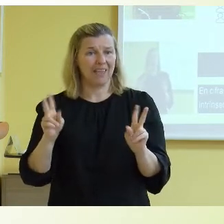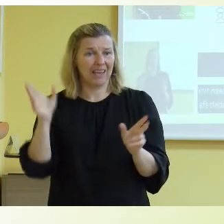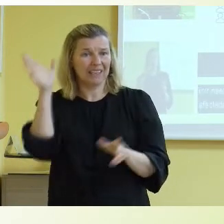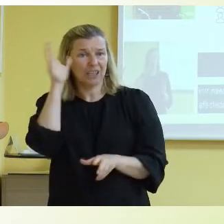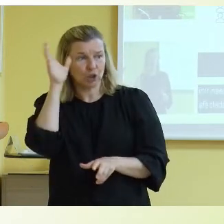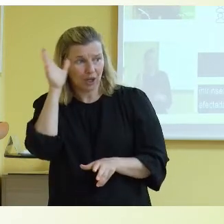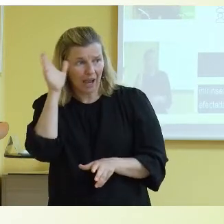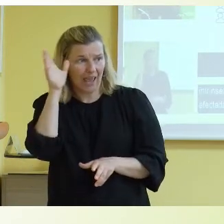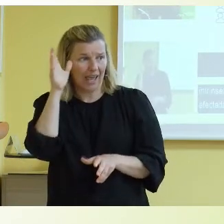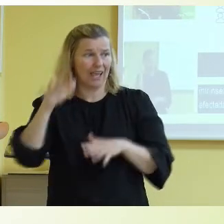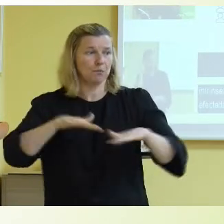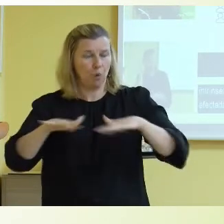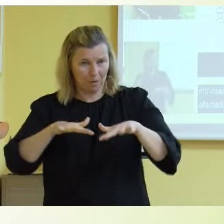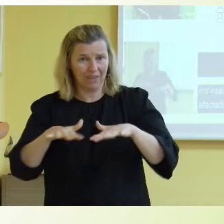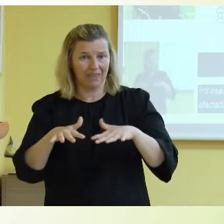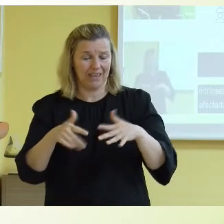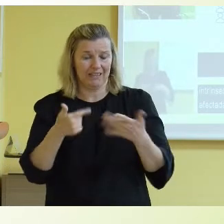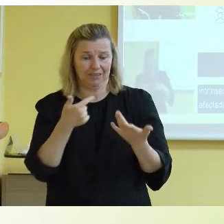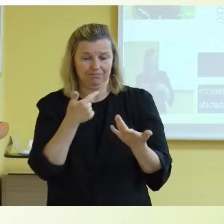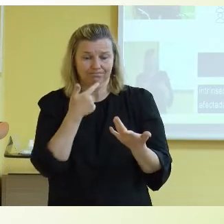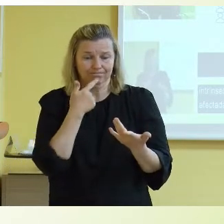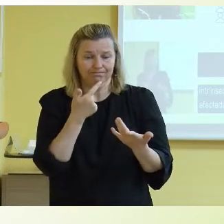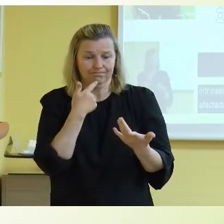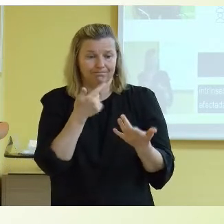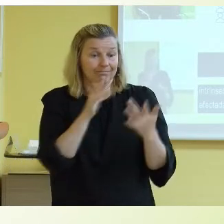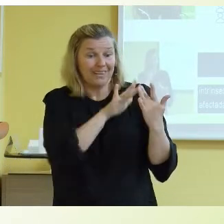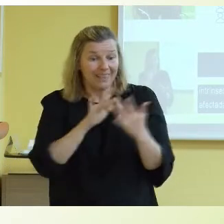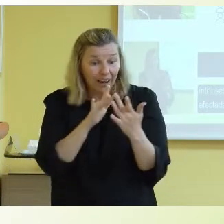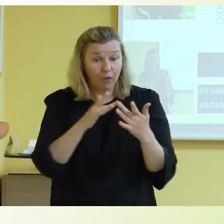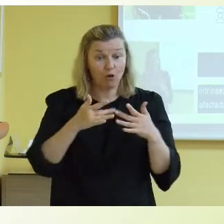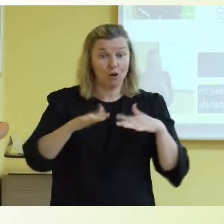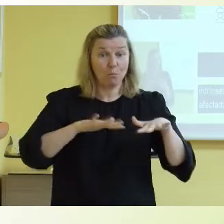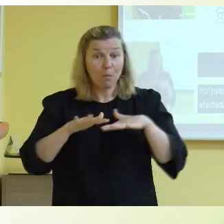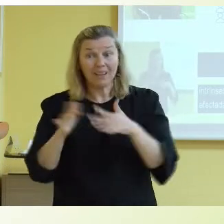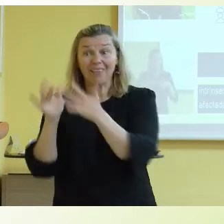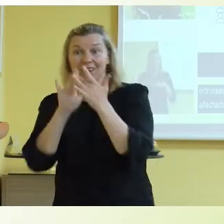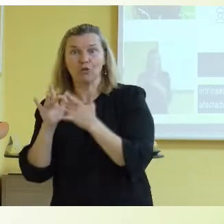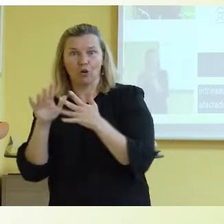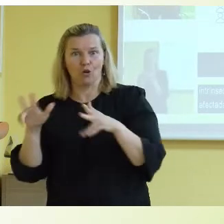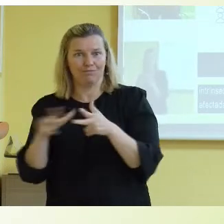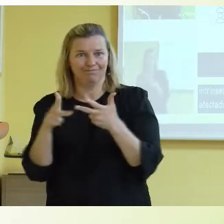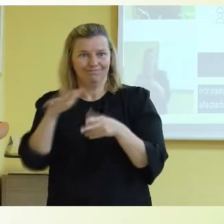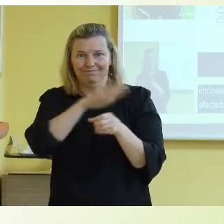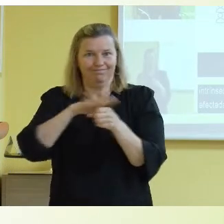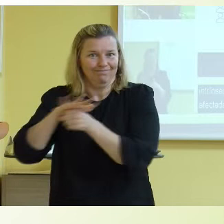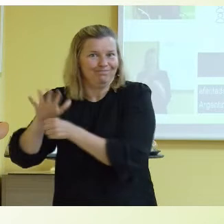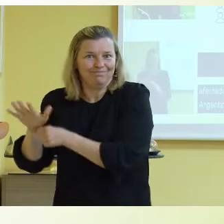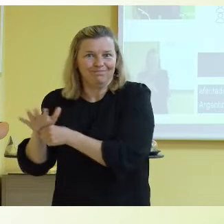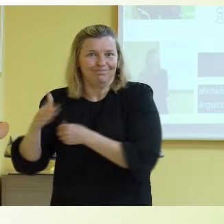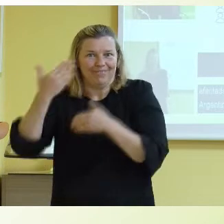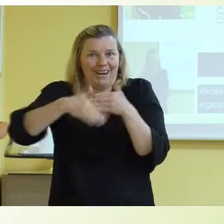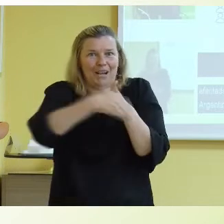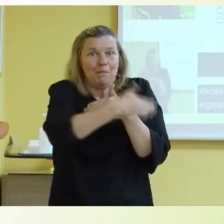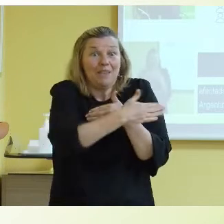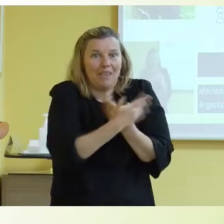función, limitación de actividad e interacción con el entorno. Bueno, pues básicamente lo que está diciendo Eurordis no es más